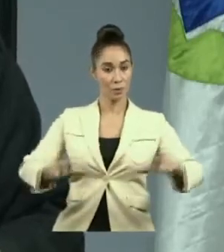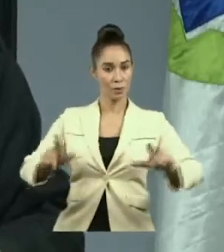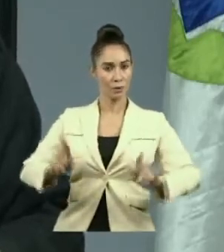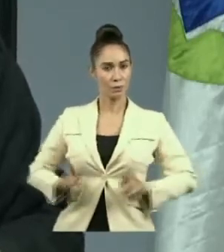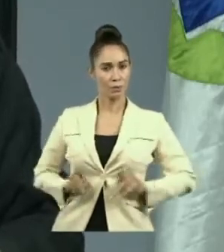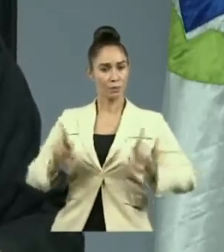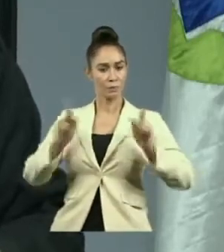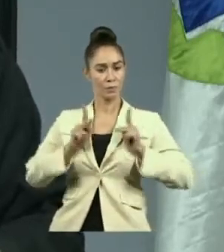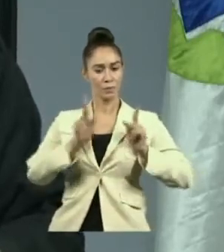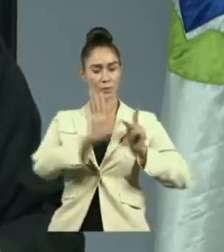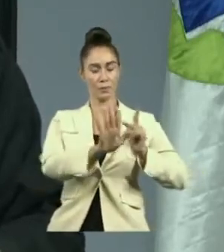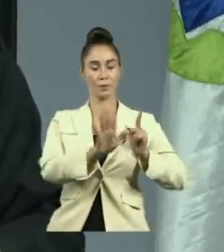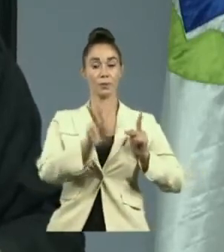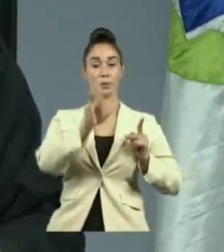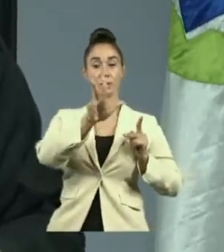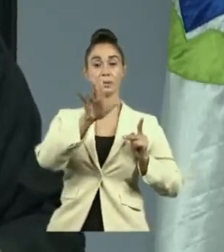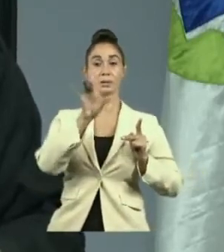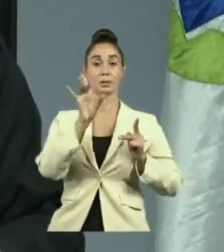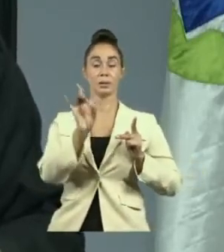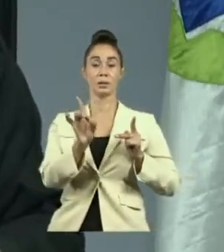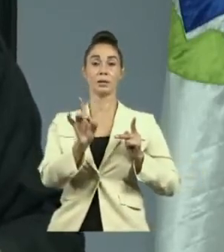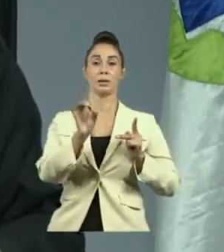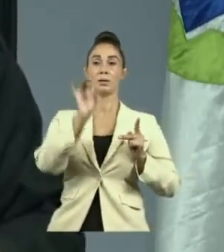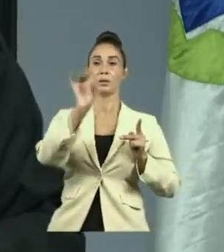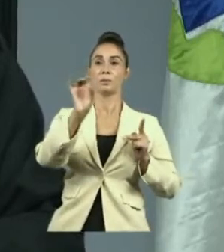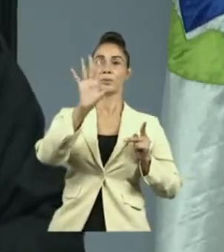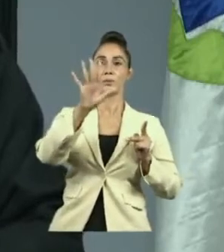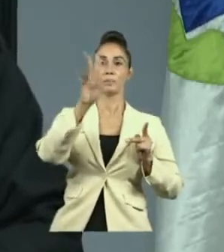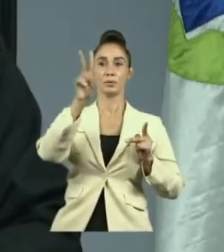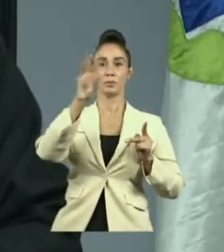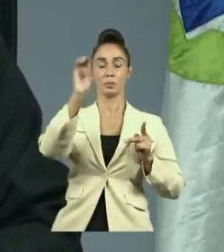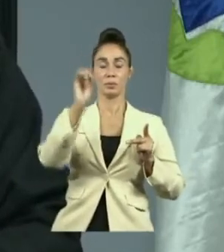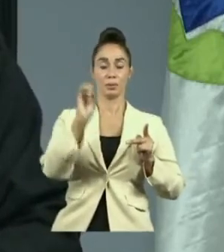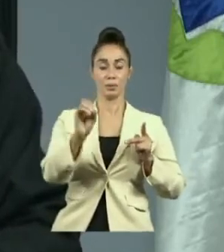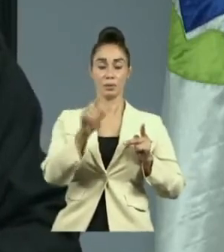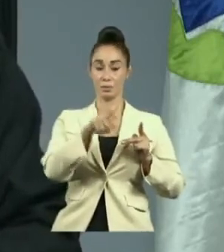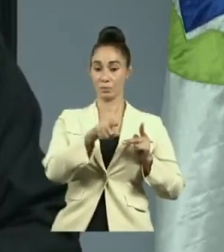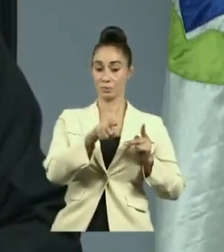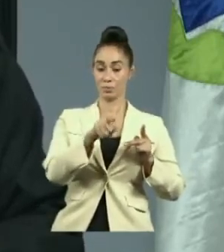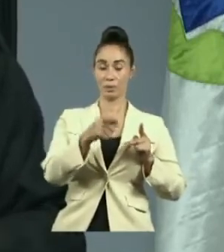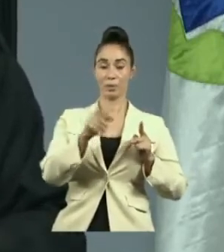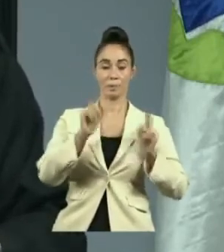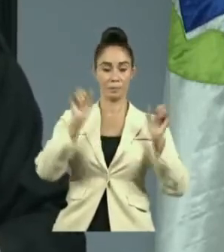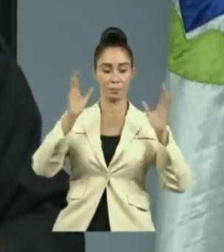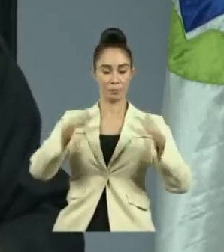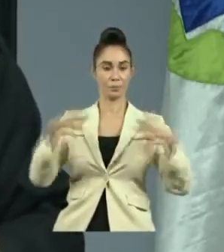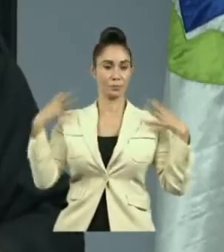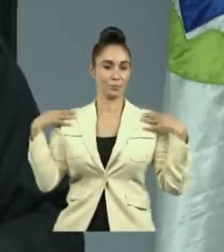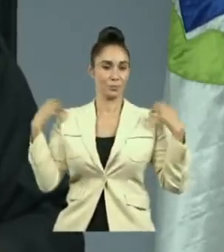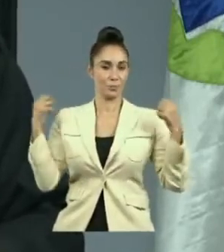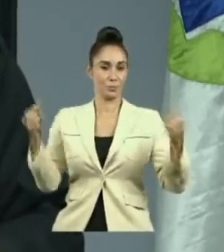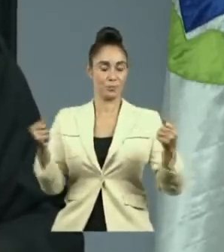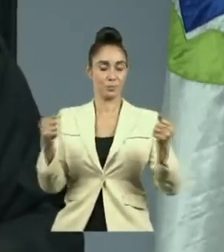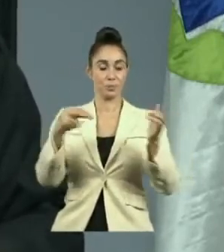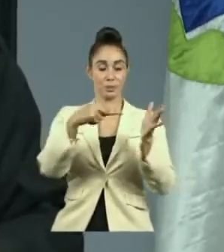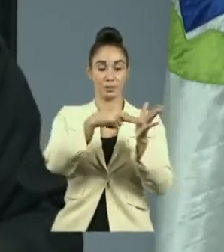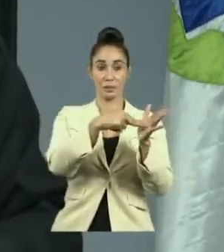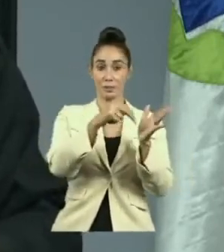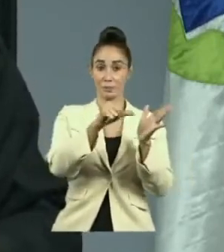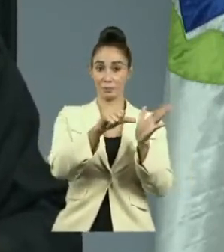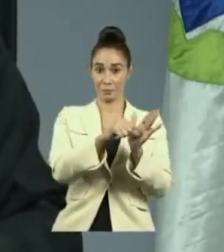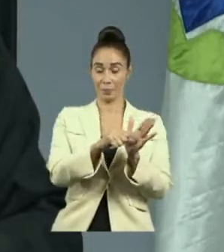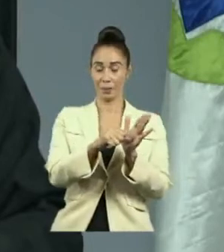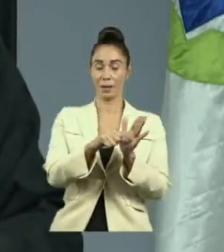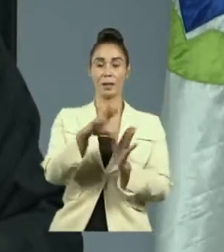él 38.52 de los casos recuperados distrito nacional